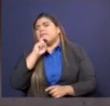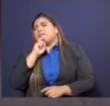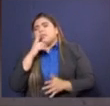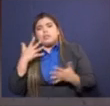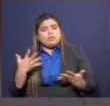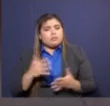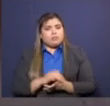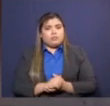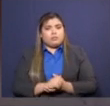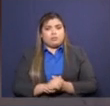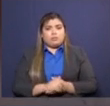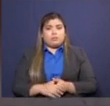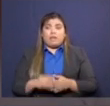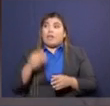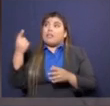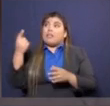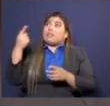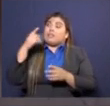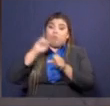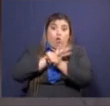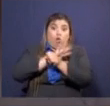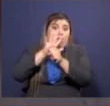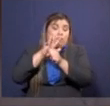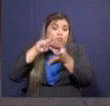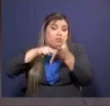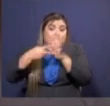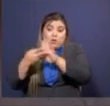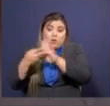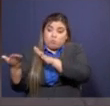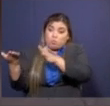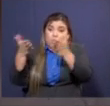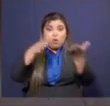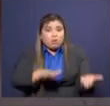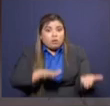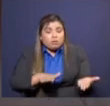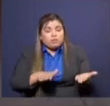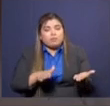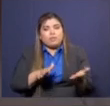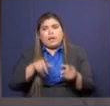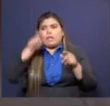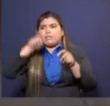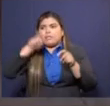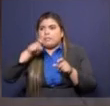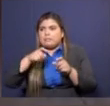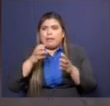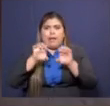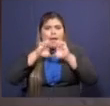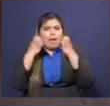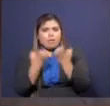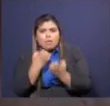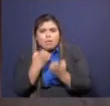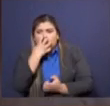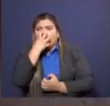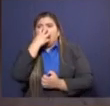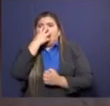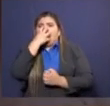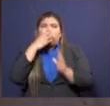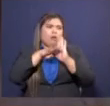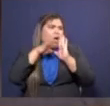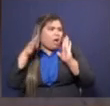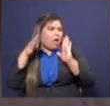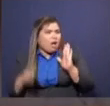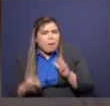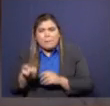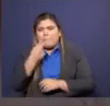anunciaban escenario de muerte y de necesidades sanitarias, muy, pero muy